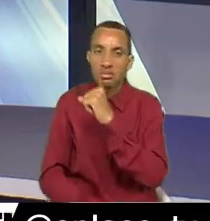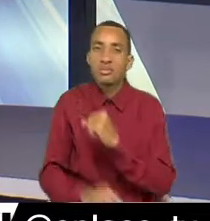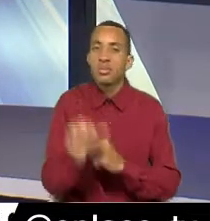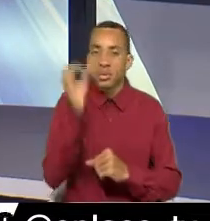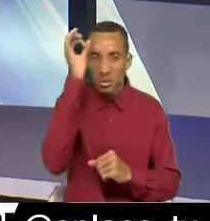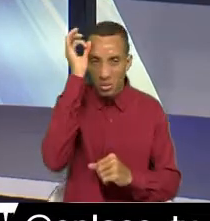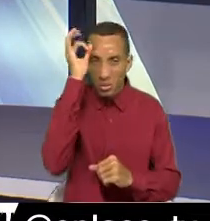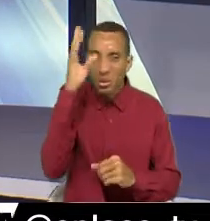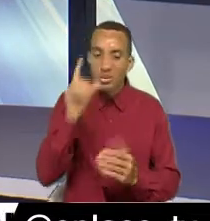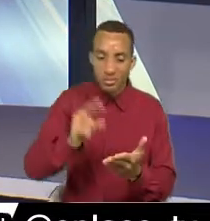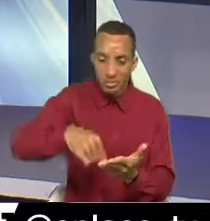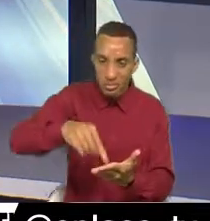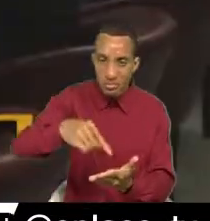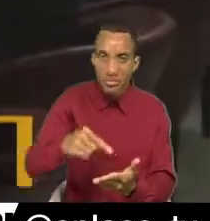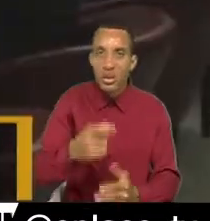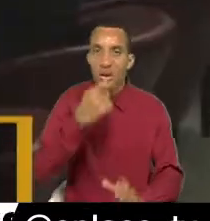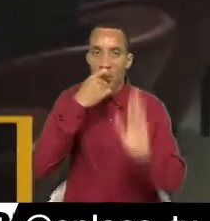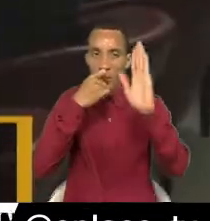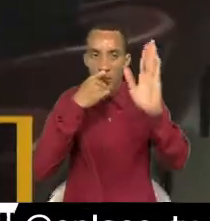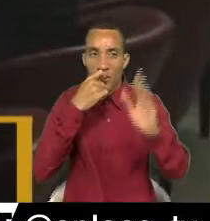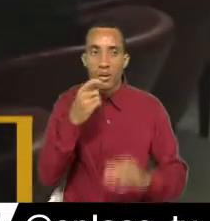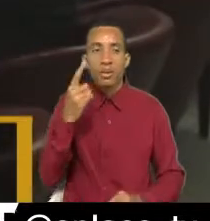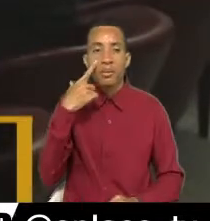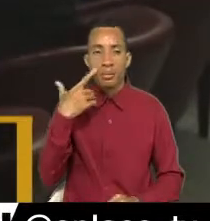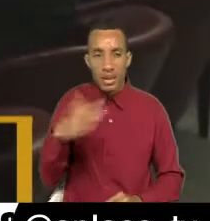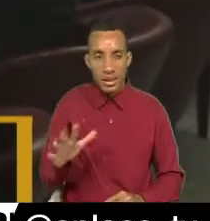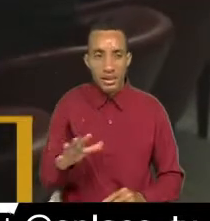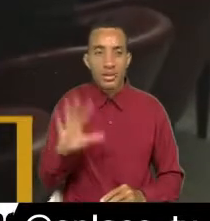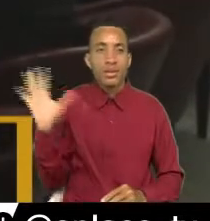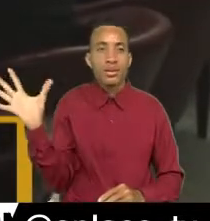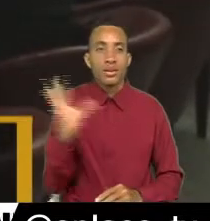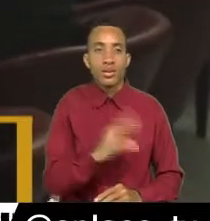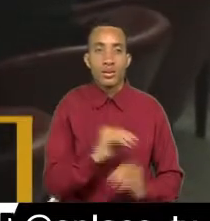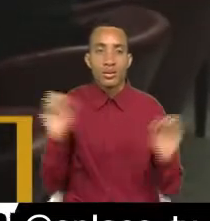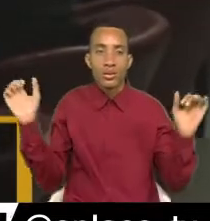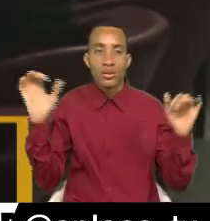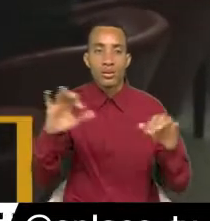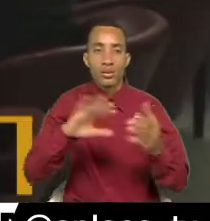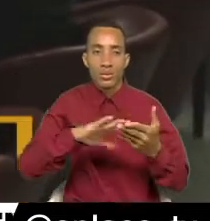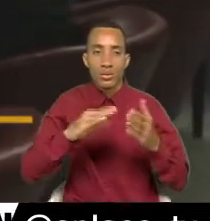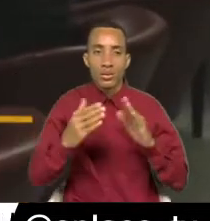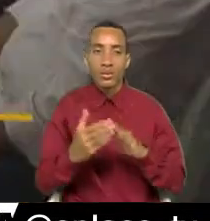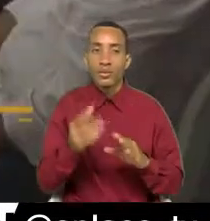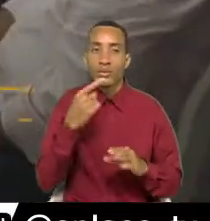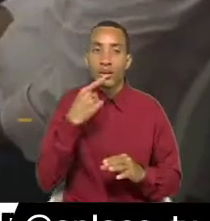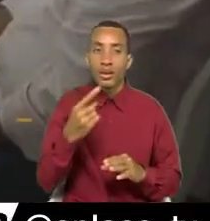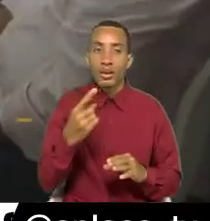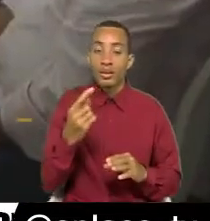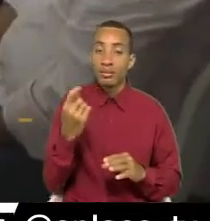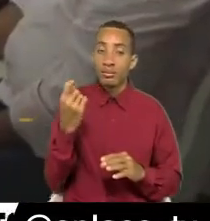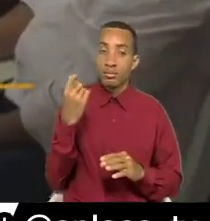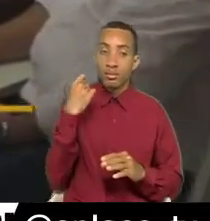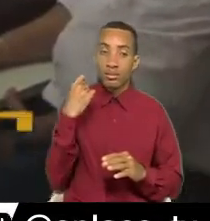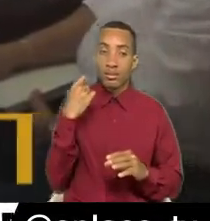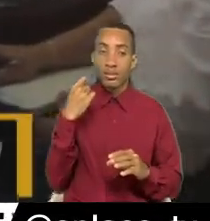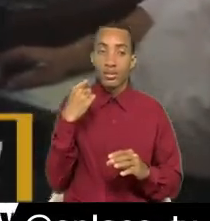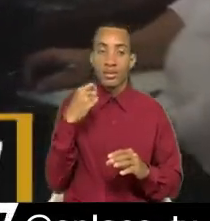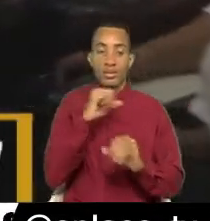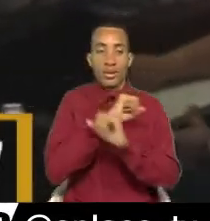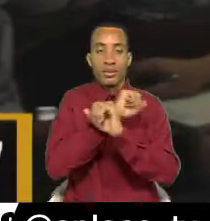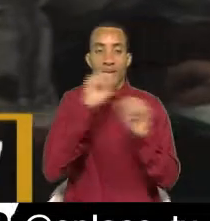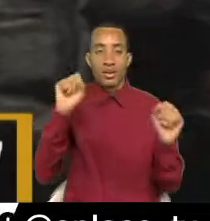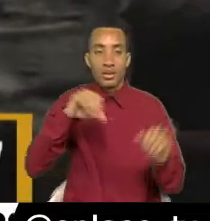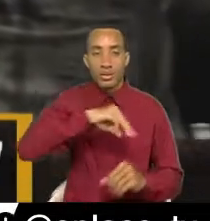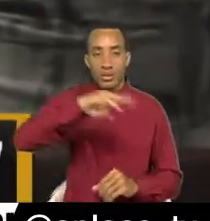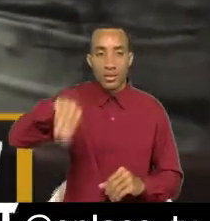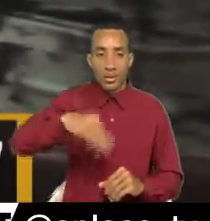esta restricción. Todo parece indicar que el encuentro entre la comunidad y el gobierno la mañana de este miércoles, en donde se lograron